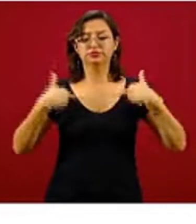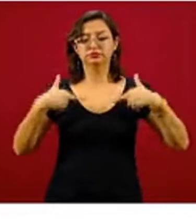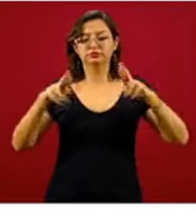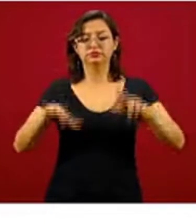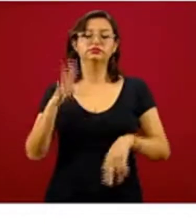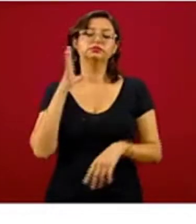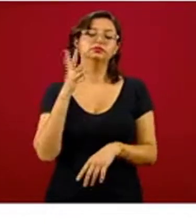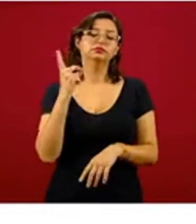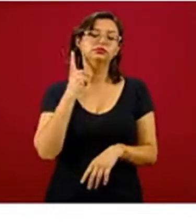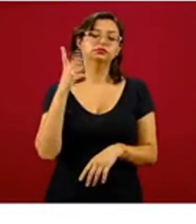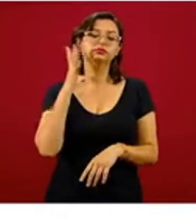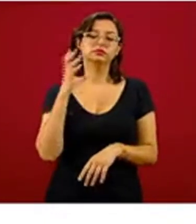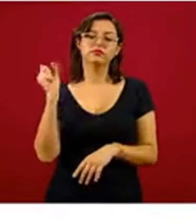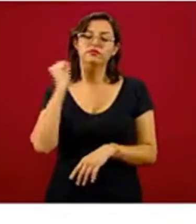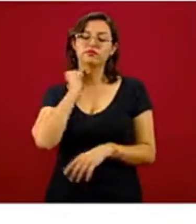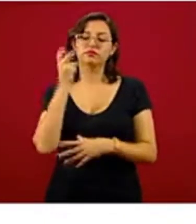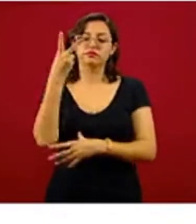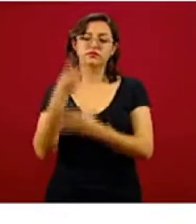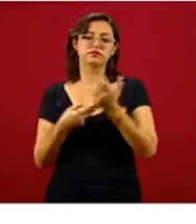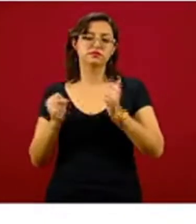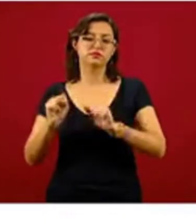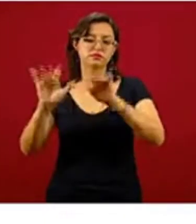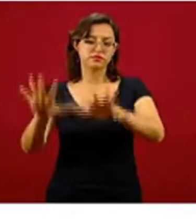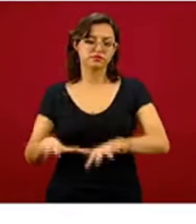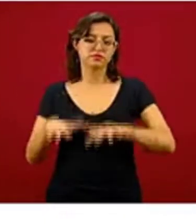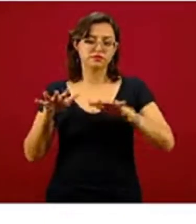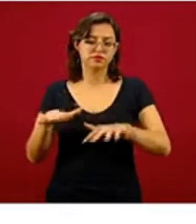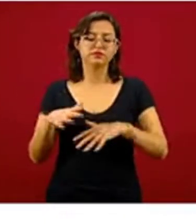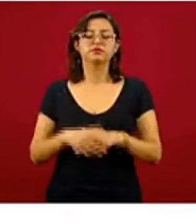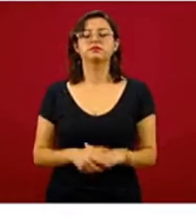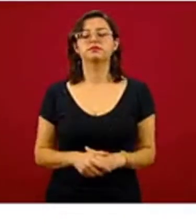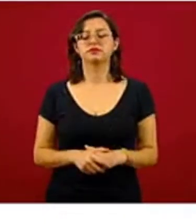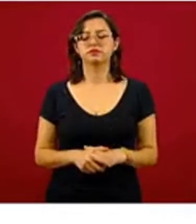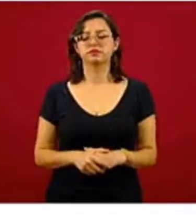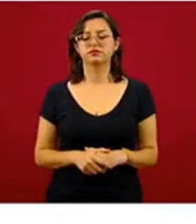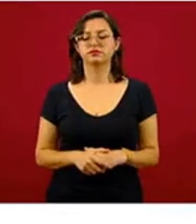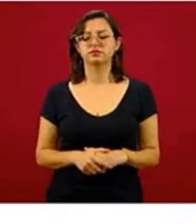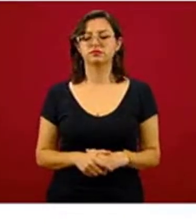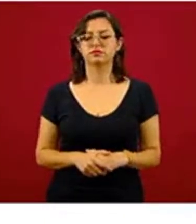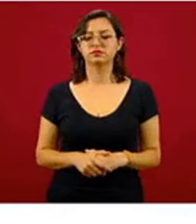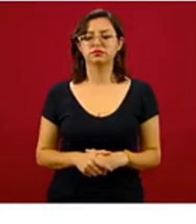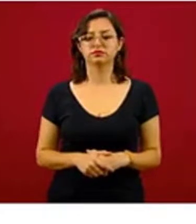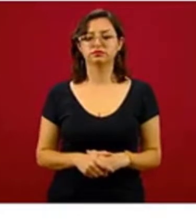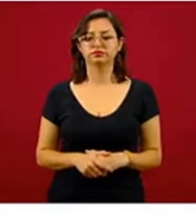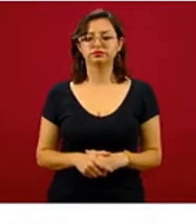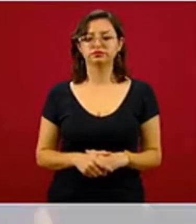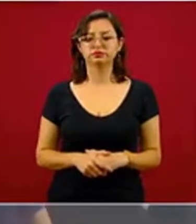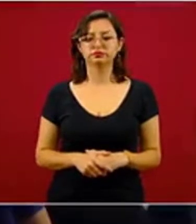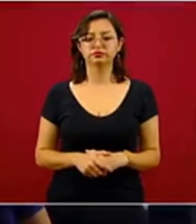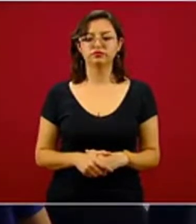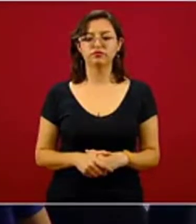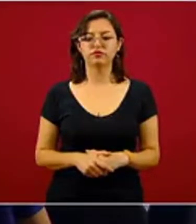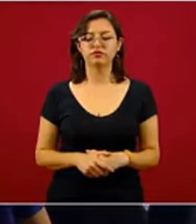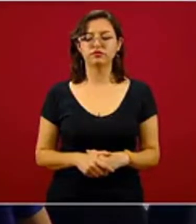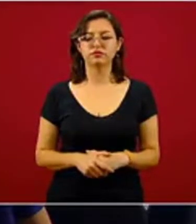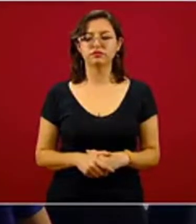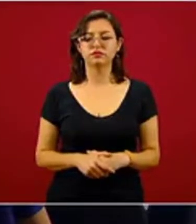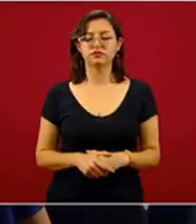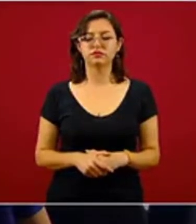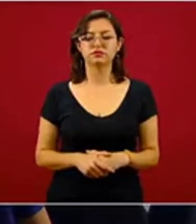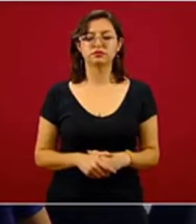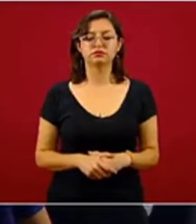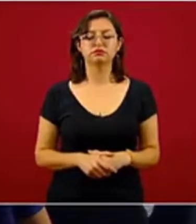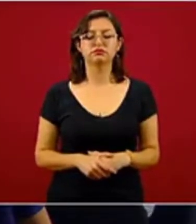Congreso de la Unión, la Presidenta, en este caso la Cámara de Senadores, y la Presidenta de la Cámara de Diputados. La siguiente. Lo que